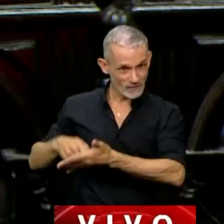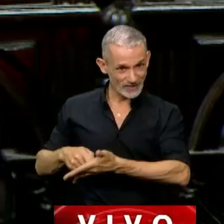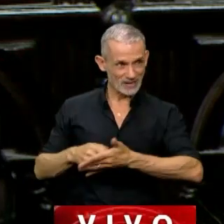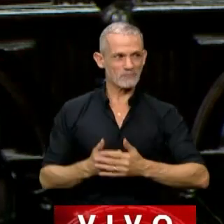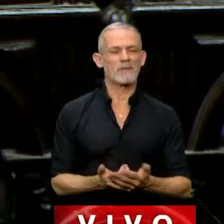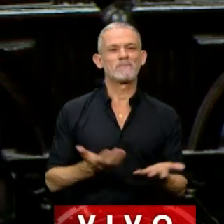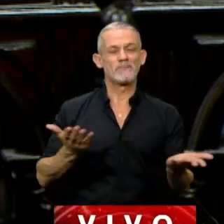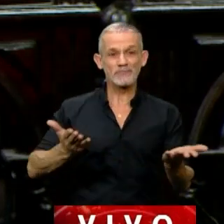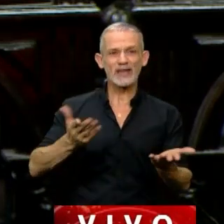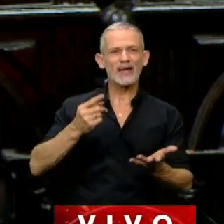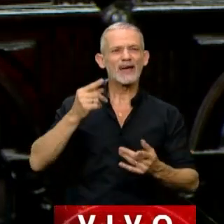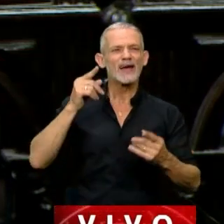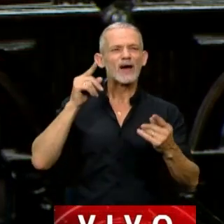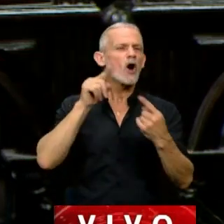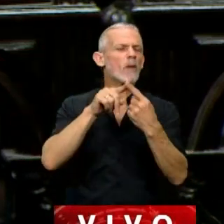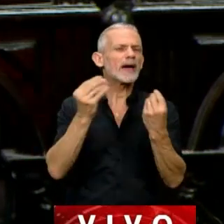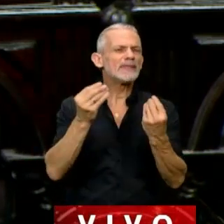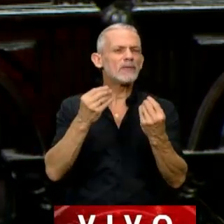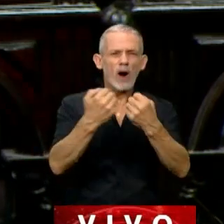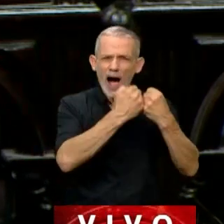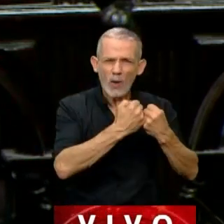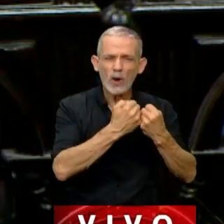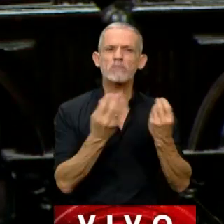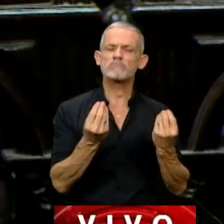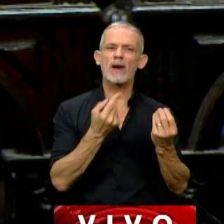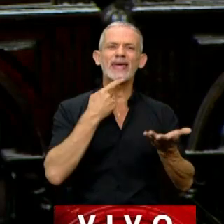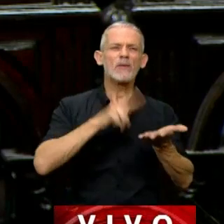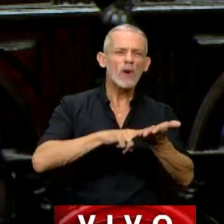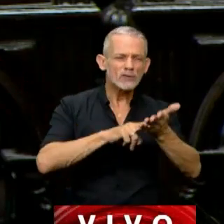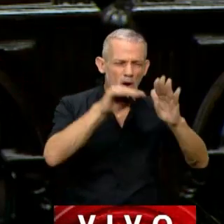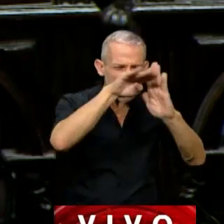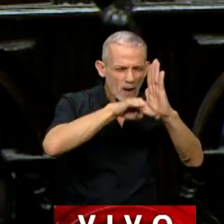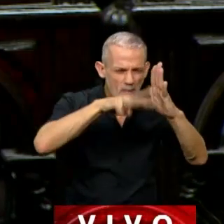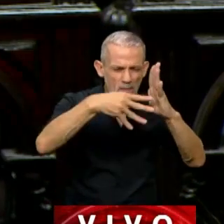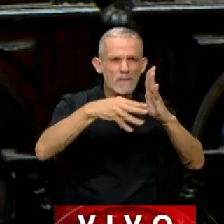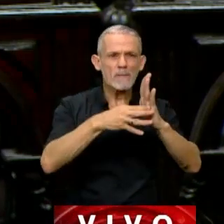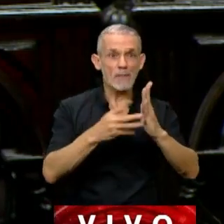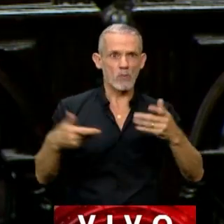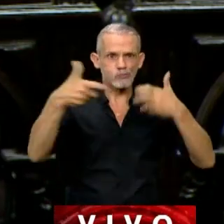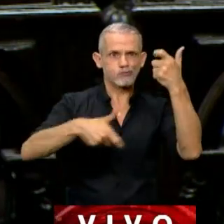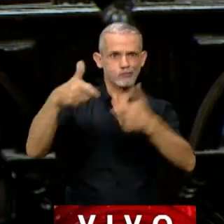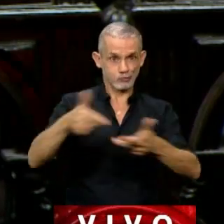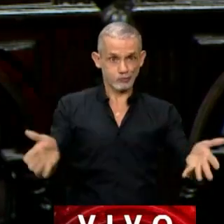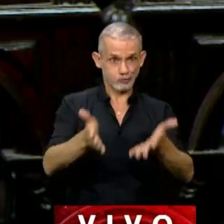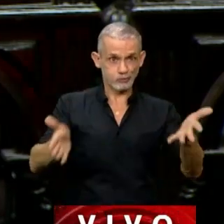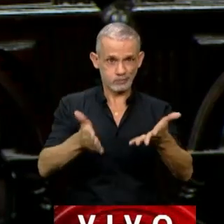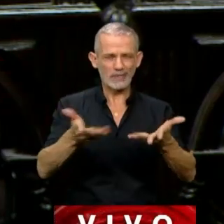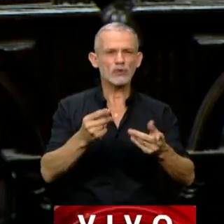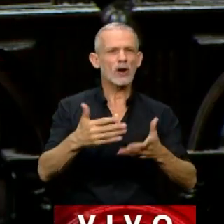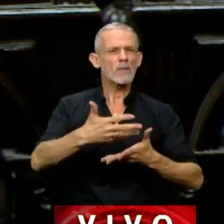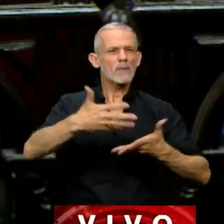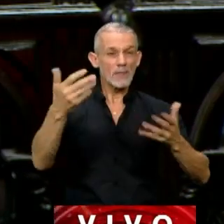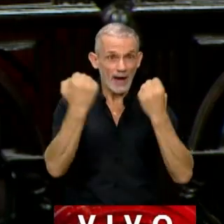idea del consenso es establecer una estructura impositiva orientada a la promoción de la inversión del